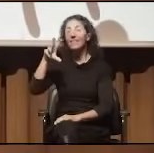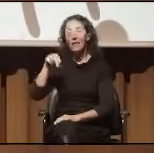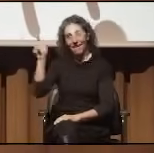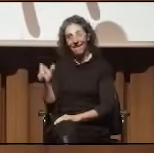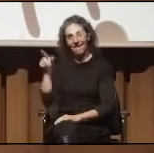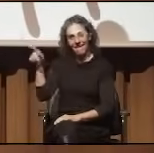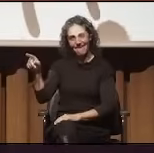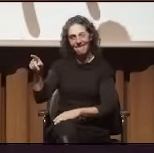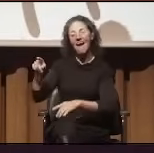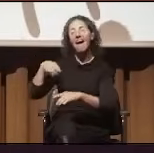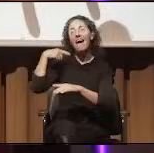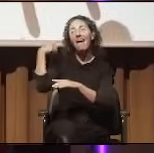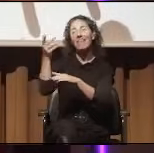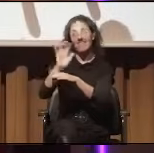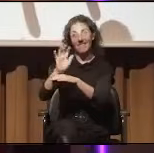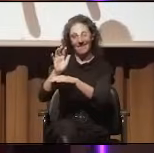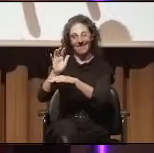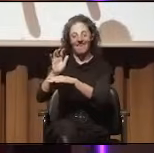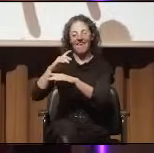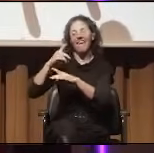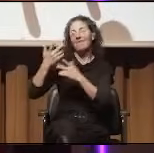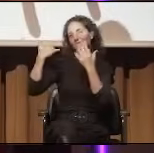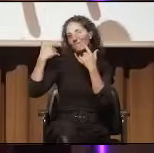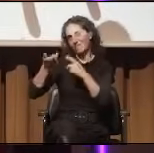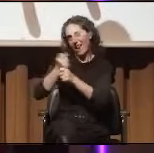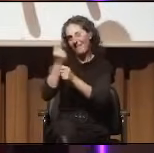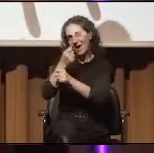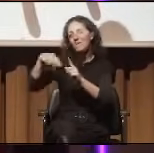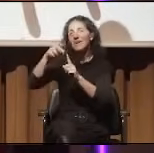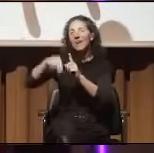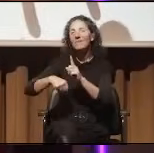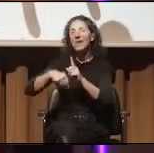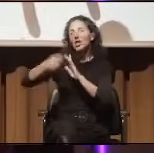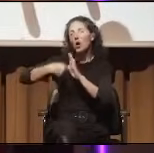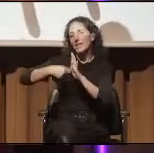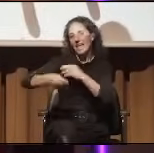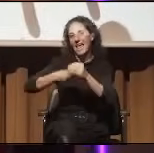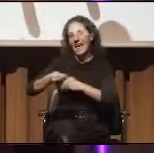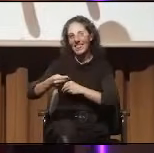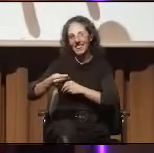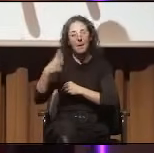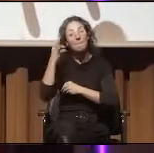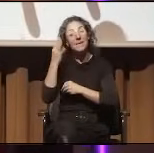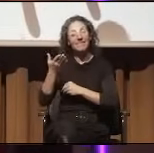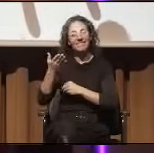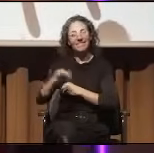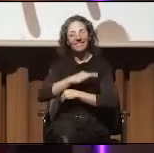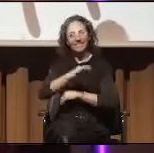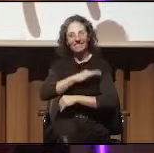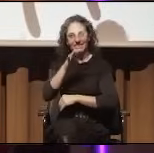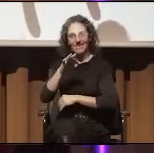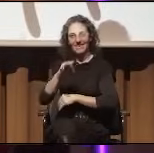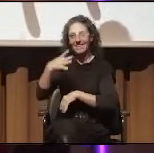y directora del documental Mrs. Death, que estuvo en la segunda edición del festival. Y gracias a